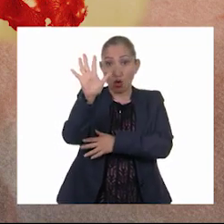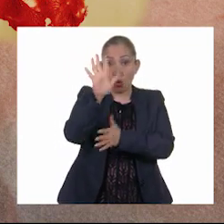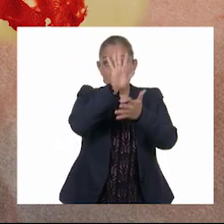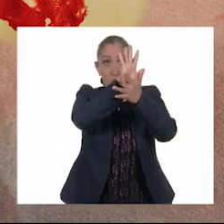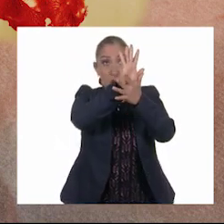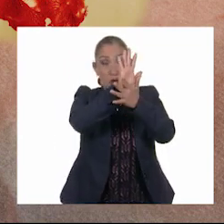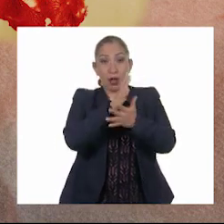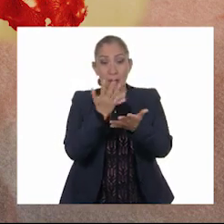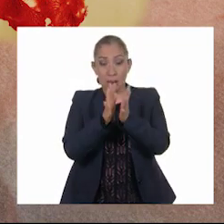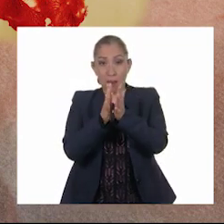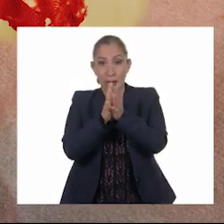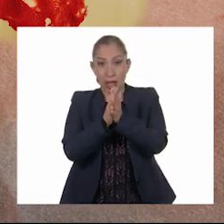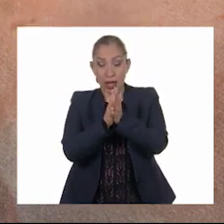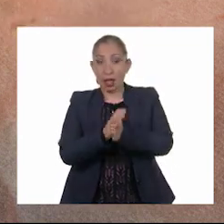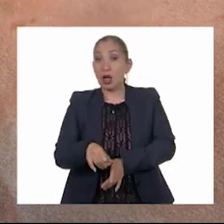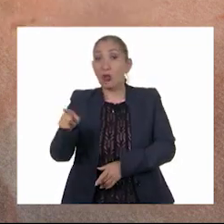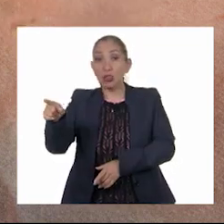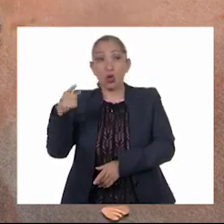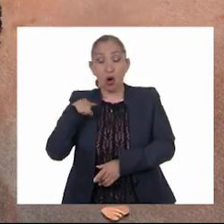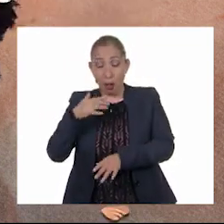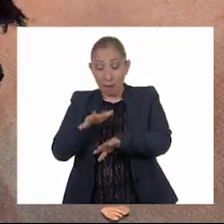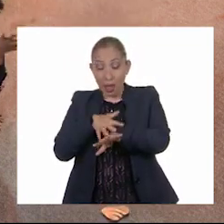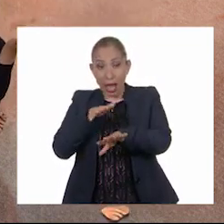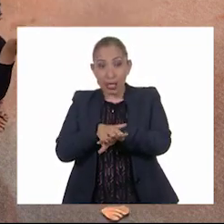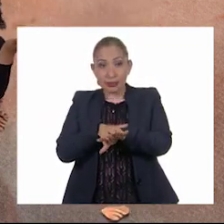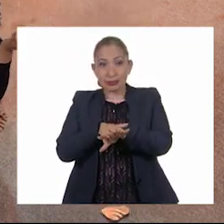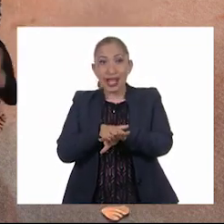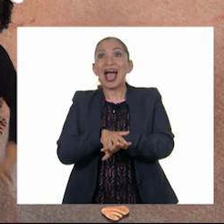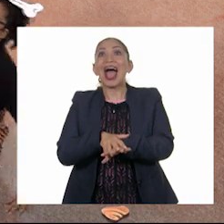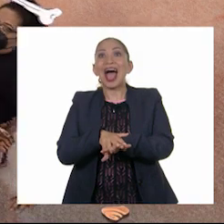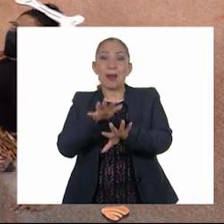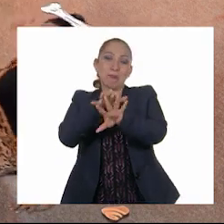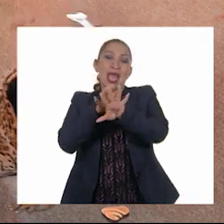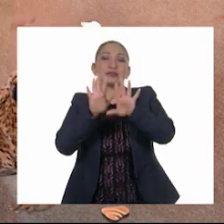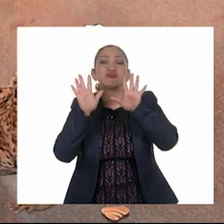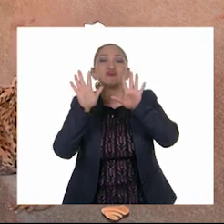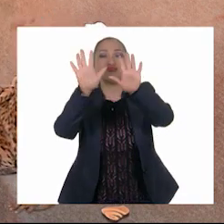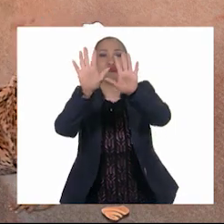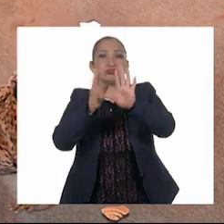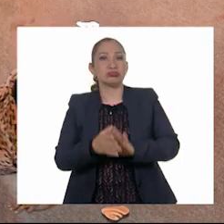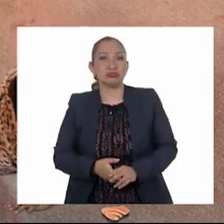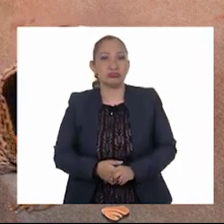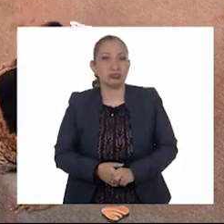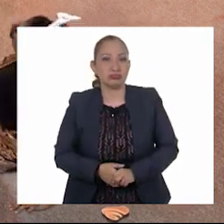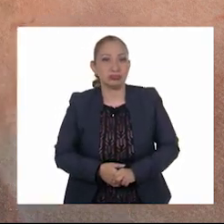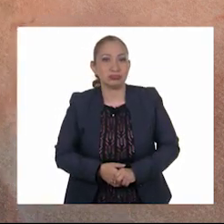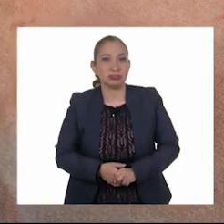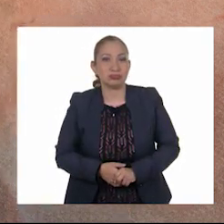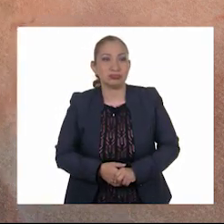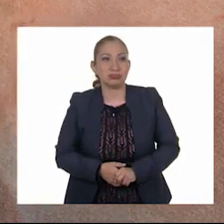Ah. Cuando quiera un ritmo con los pies. ¡Ah! Pues las huellas de mis pies.